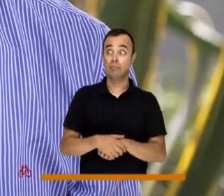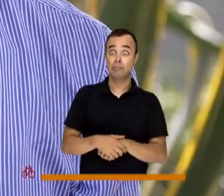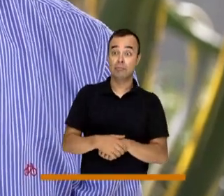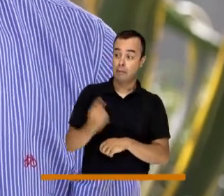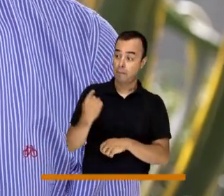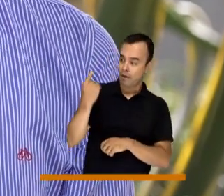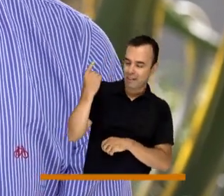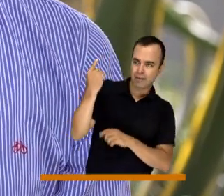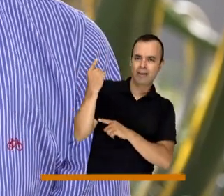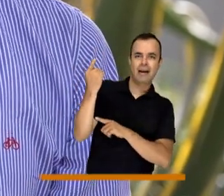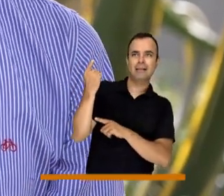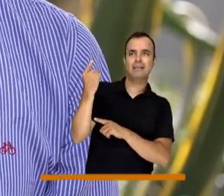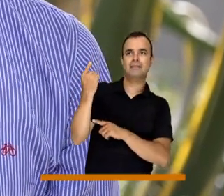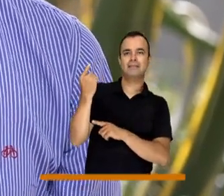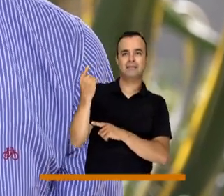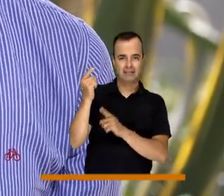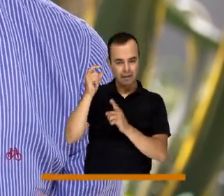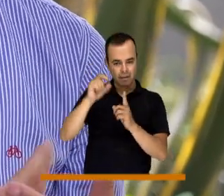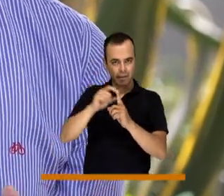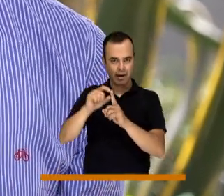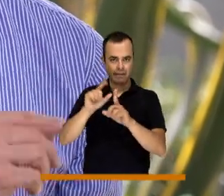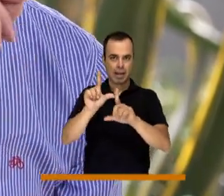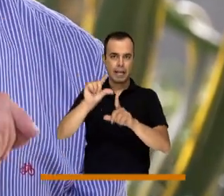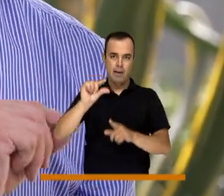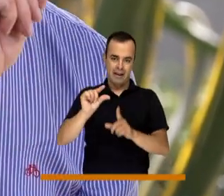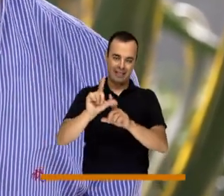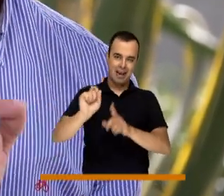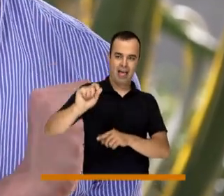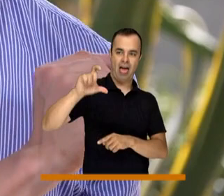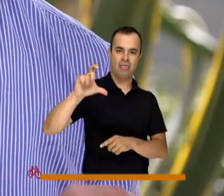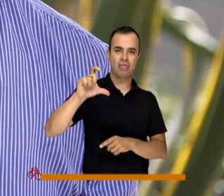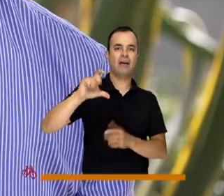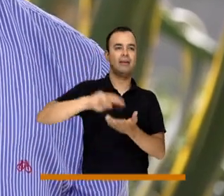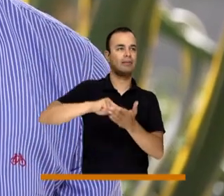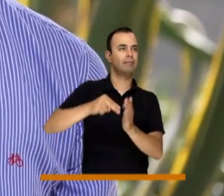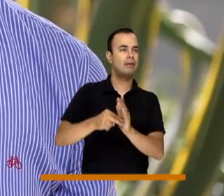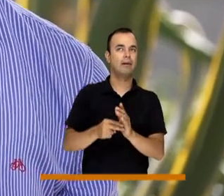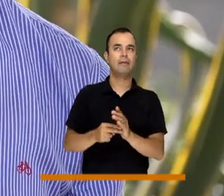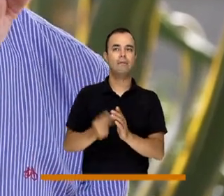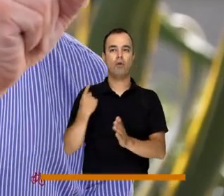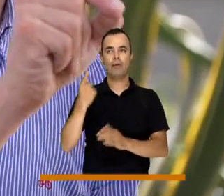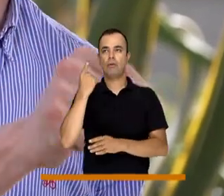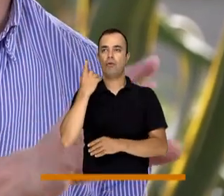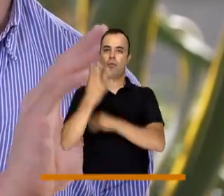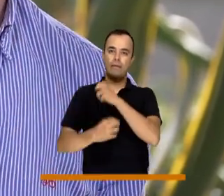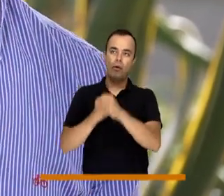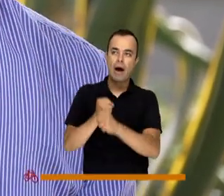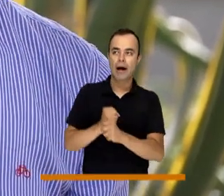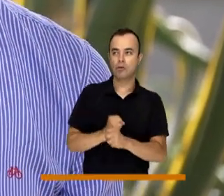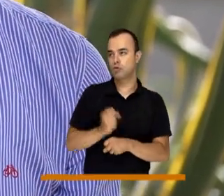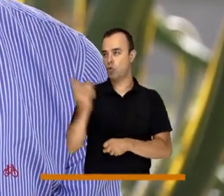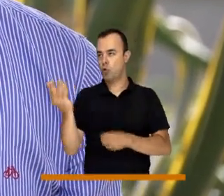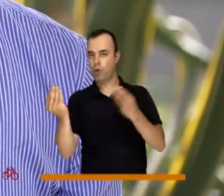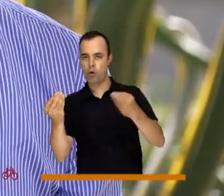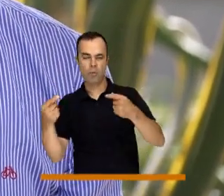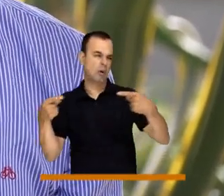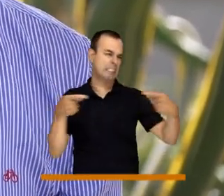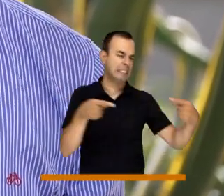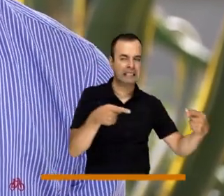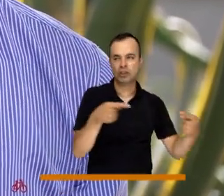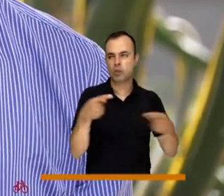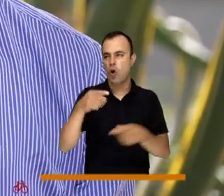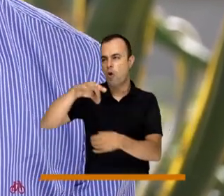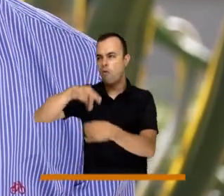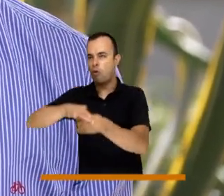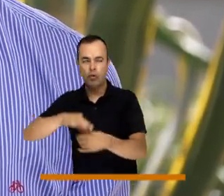yo creo que hay muchas, muchas formas de hacer verdadera política, la política con P mayúscula, que simplemente la elección de cada 4 años, donde a